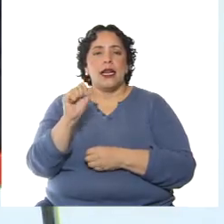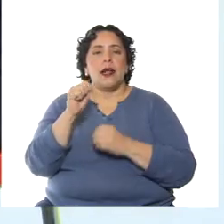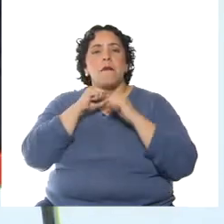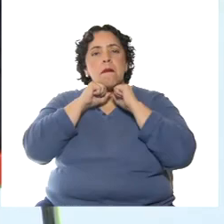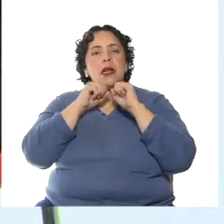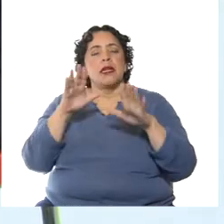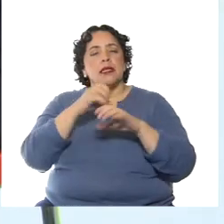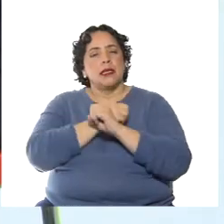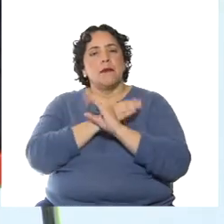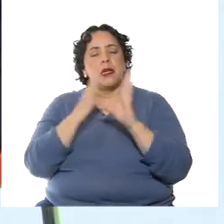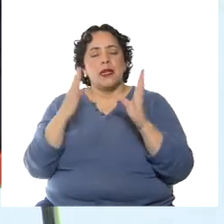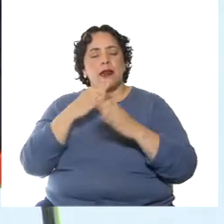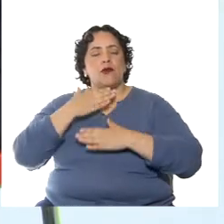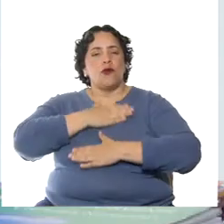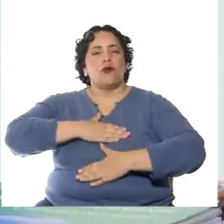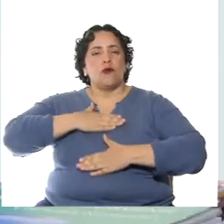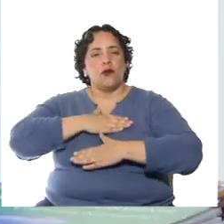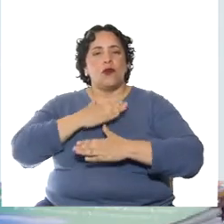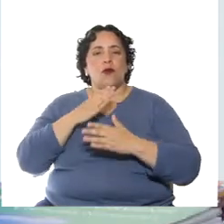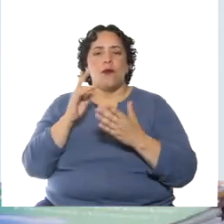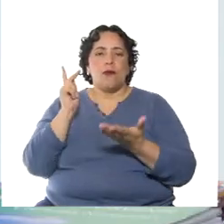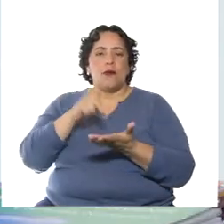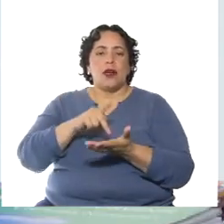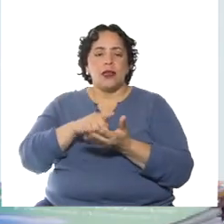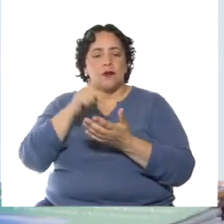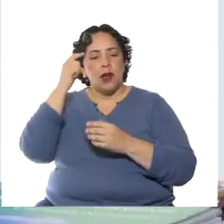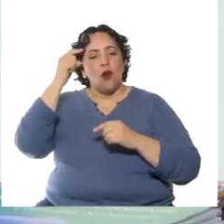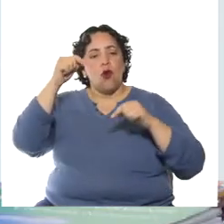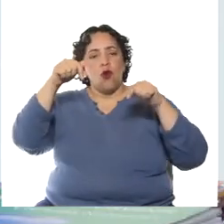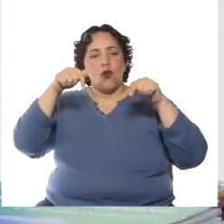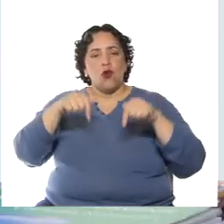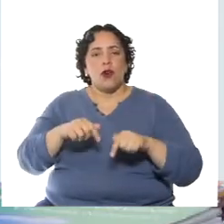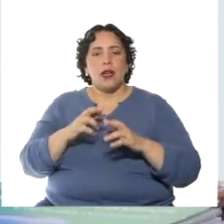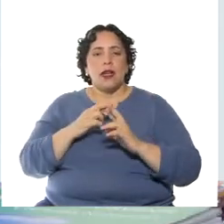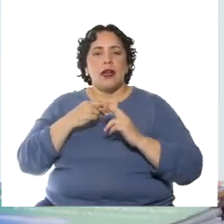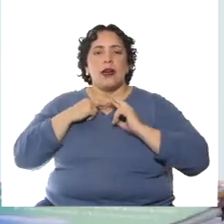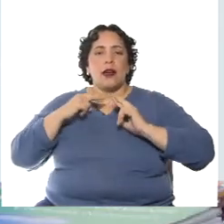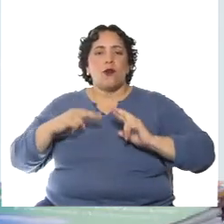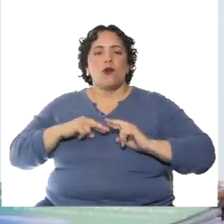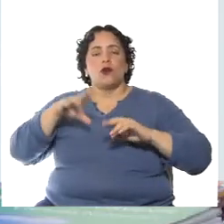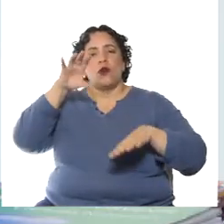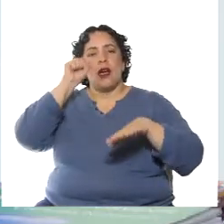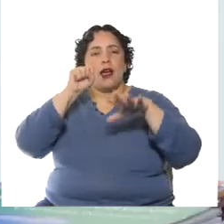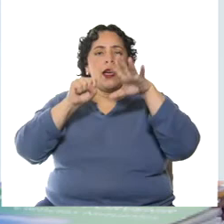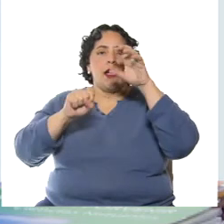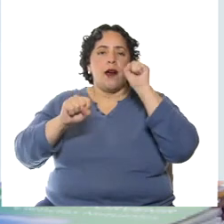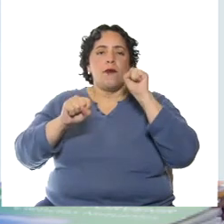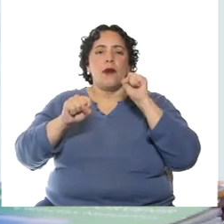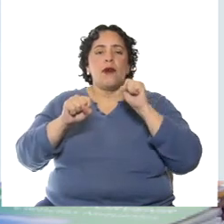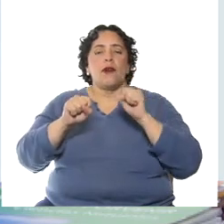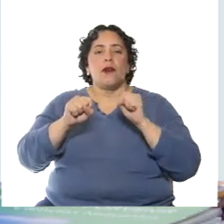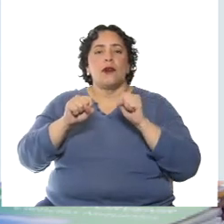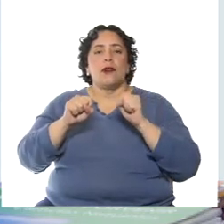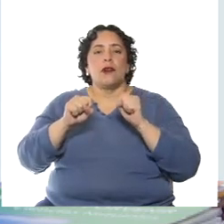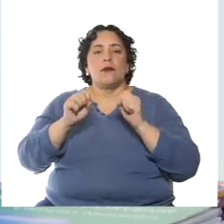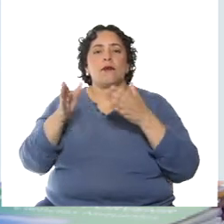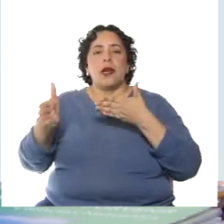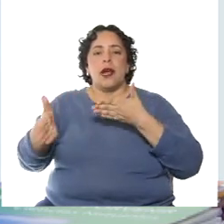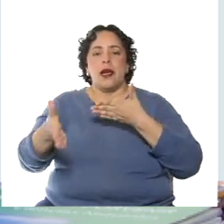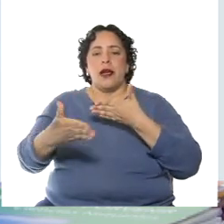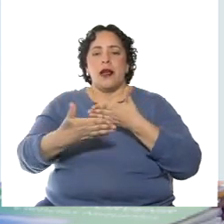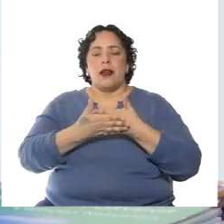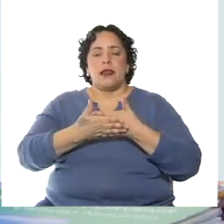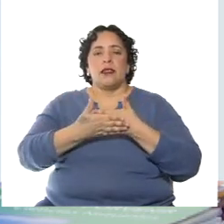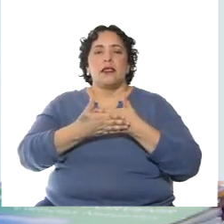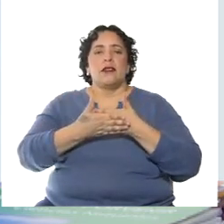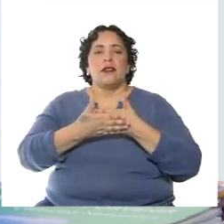Antonella. Encantada de estar hoy en la sección de recursos para el aprendizaje para el cierre de